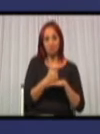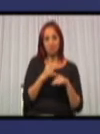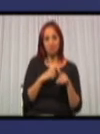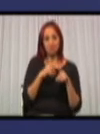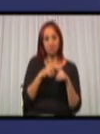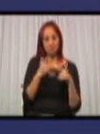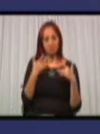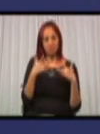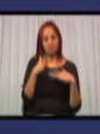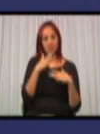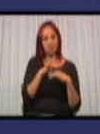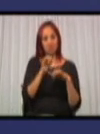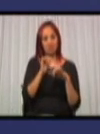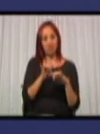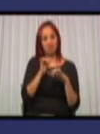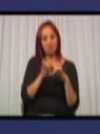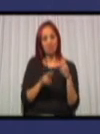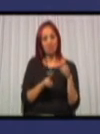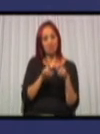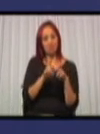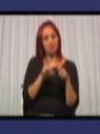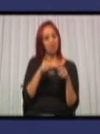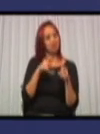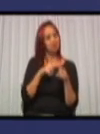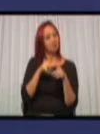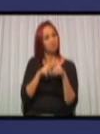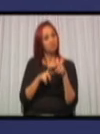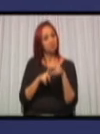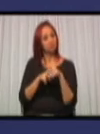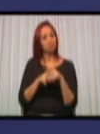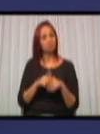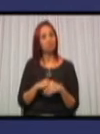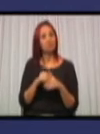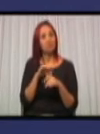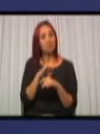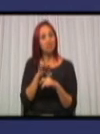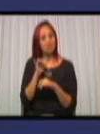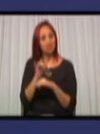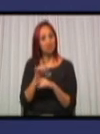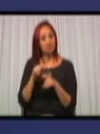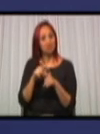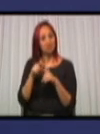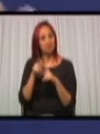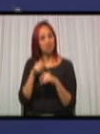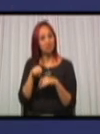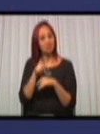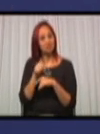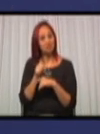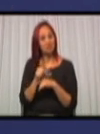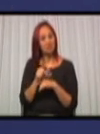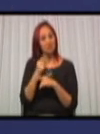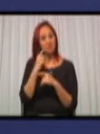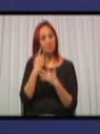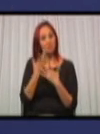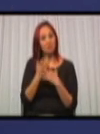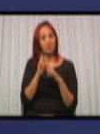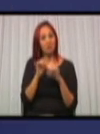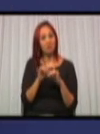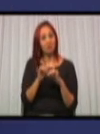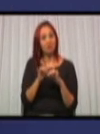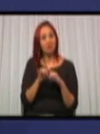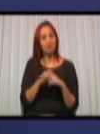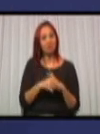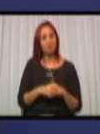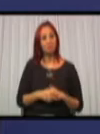dinero va a quedar en la mano de obra de cada distrito, y así ese dinero se va a quedar ahí como